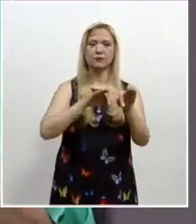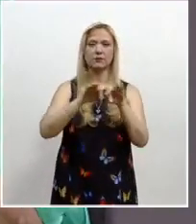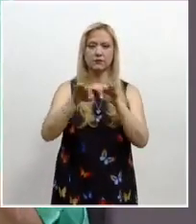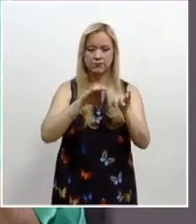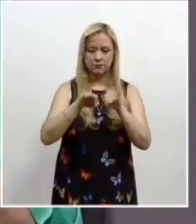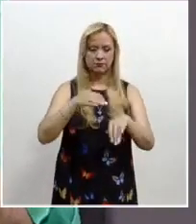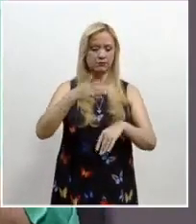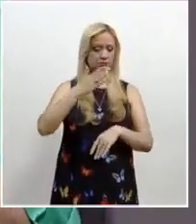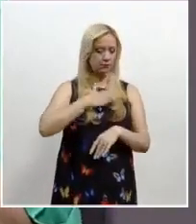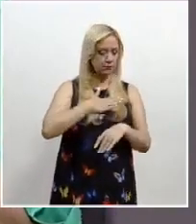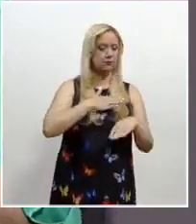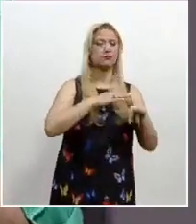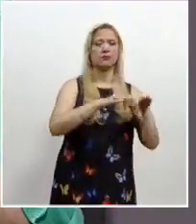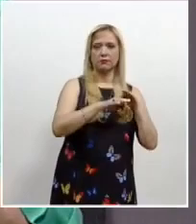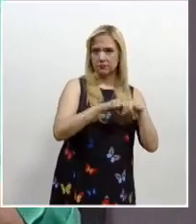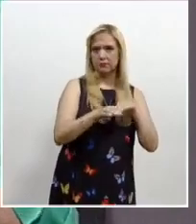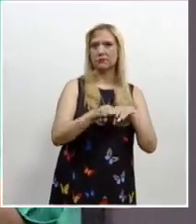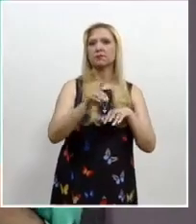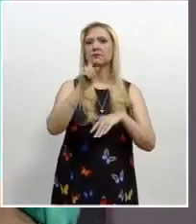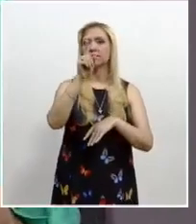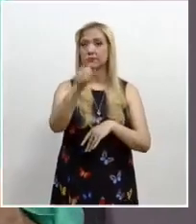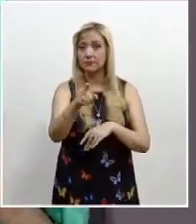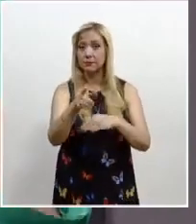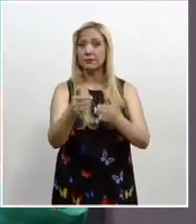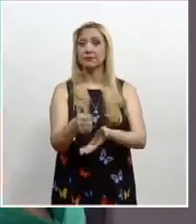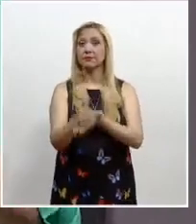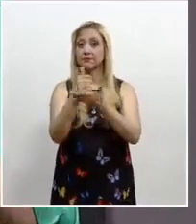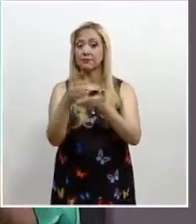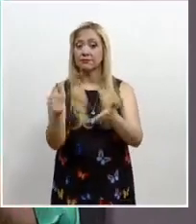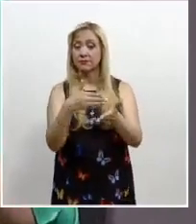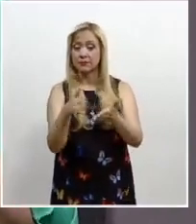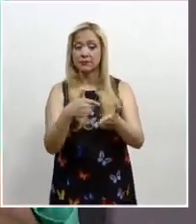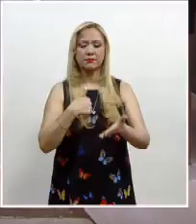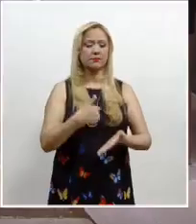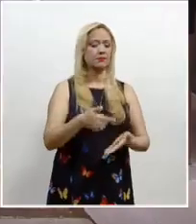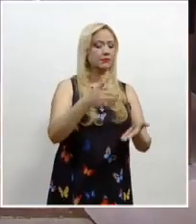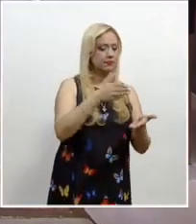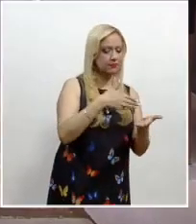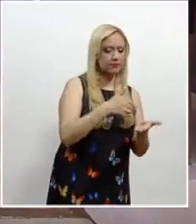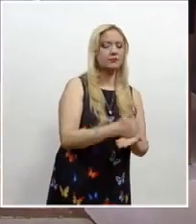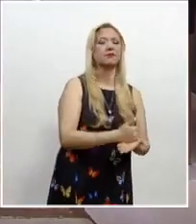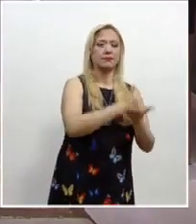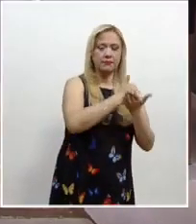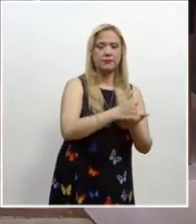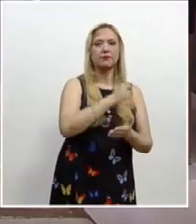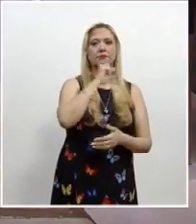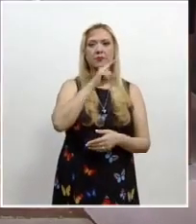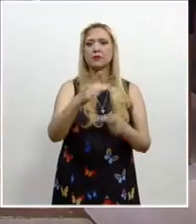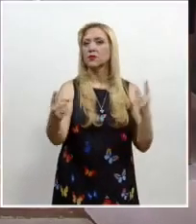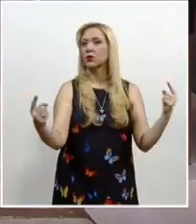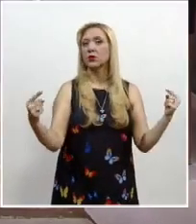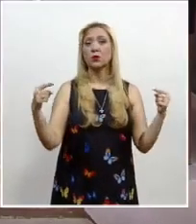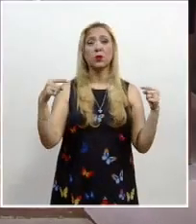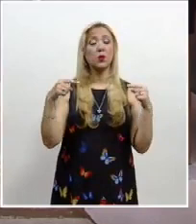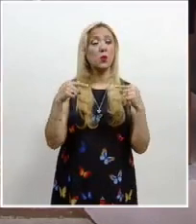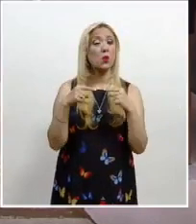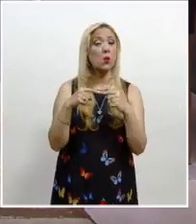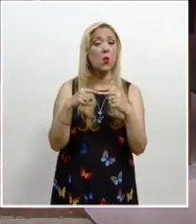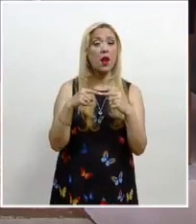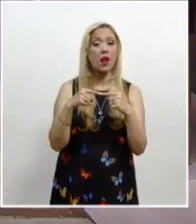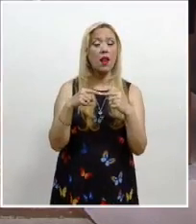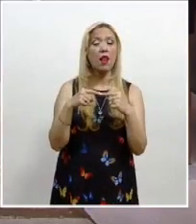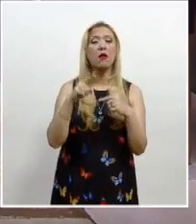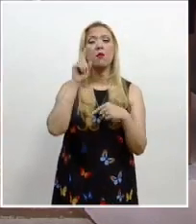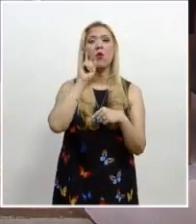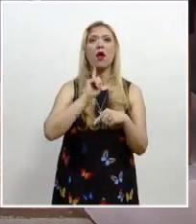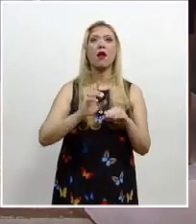género al interior de las familias, como lo dijo la magistrada, impide el acceso de las mujeres al mercado laboral, porque